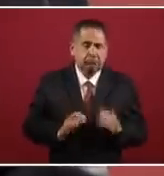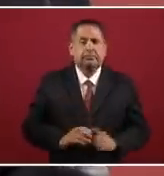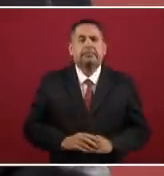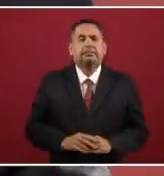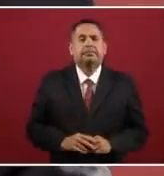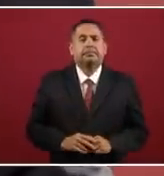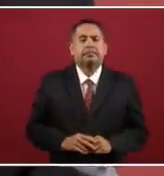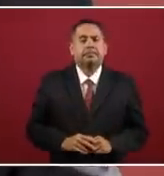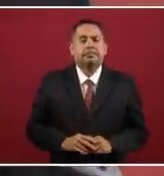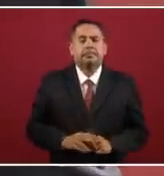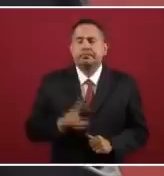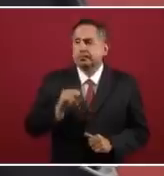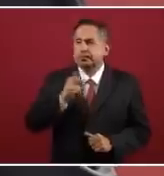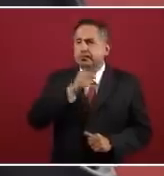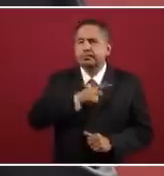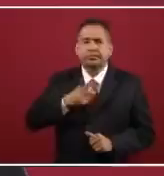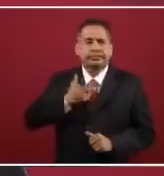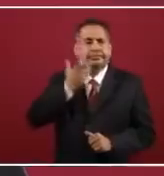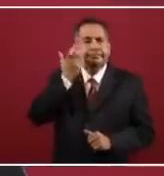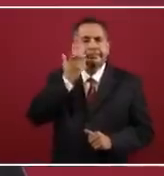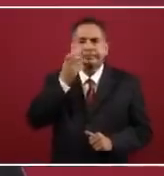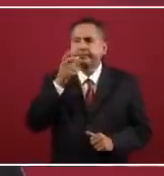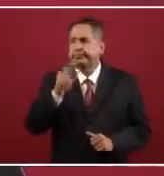Que no se utilicen